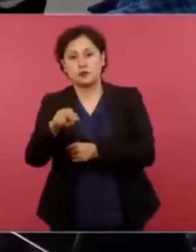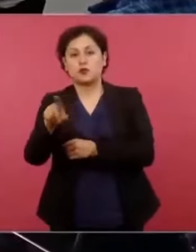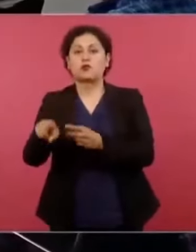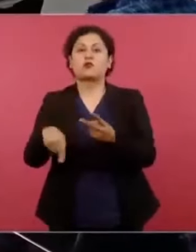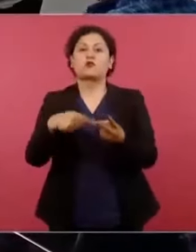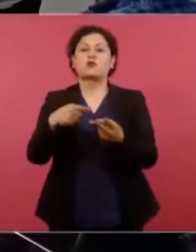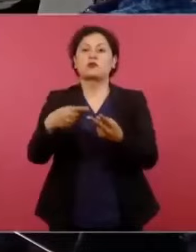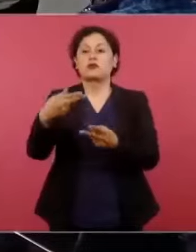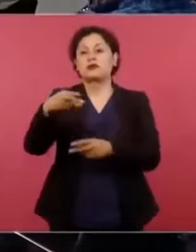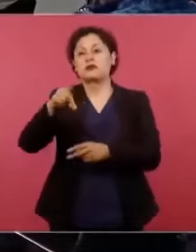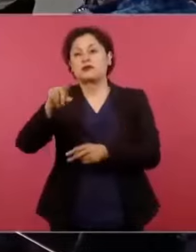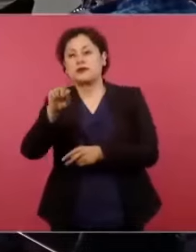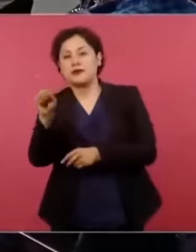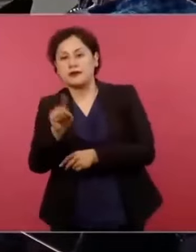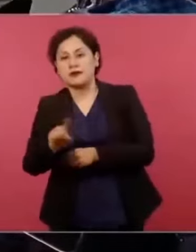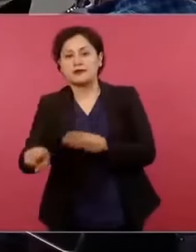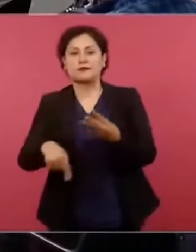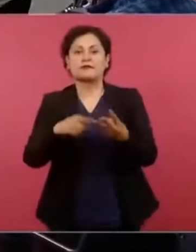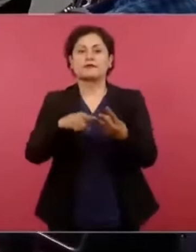Hernández, Rocha